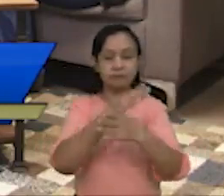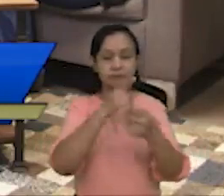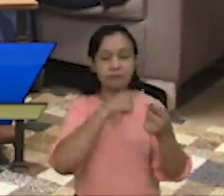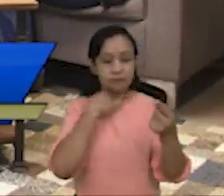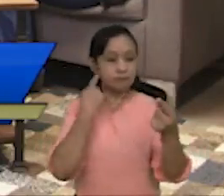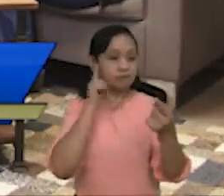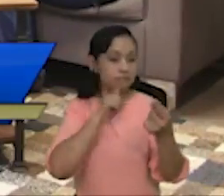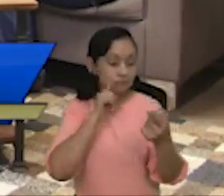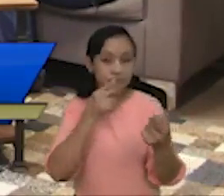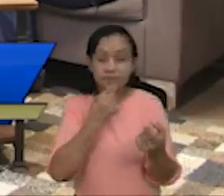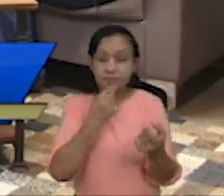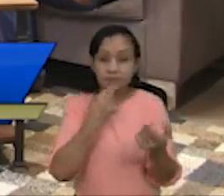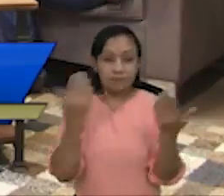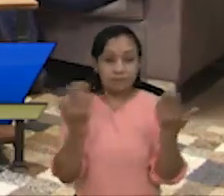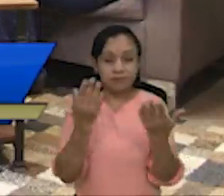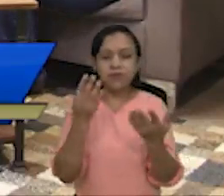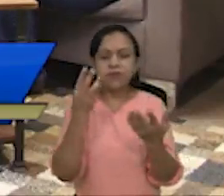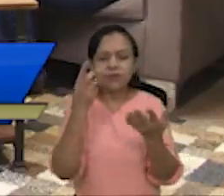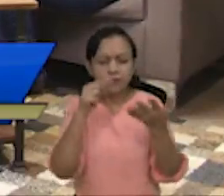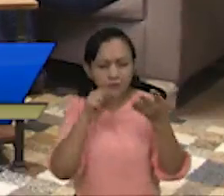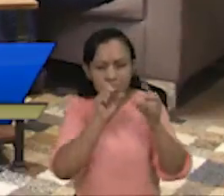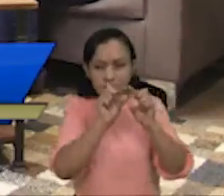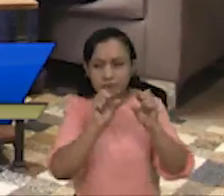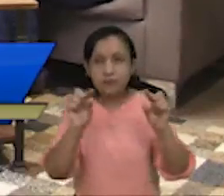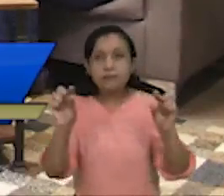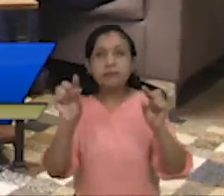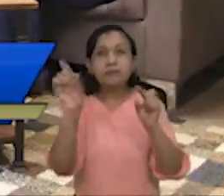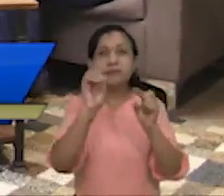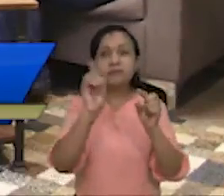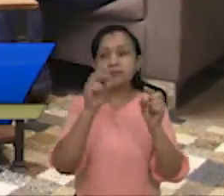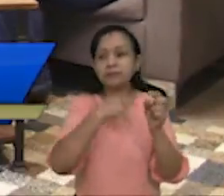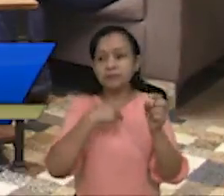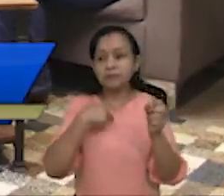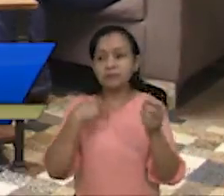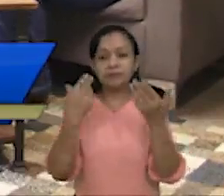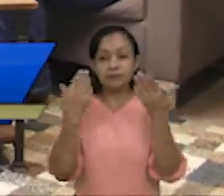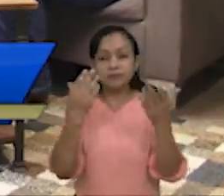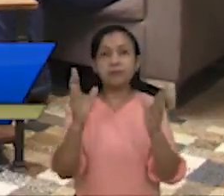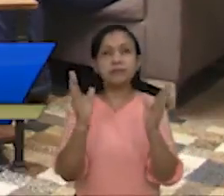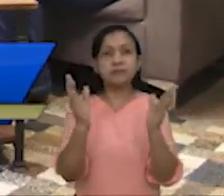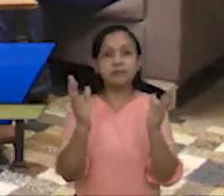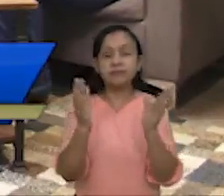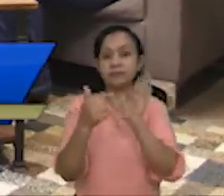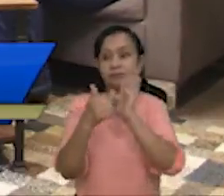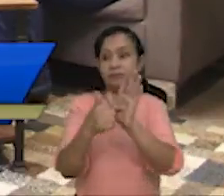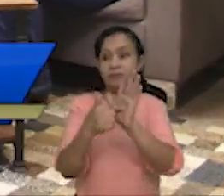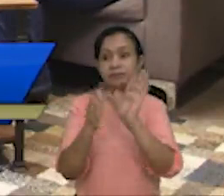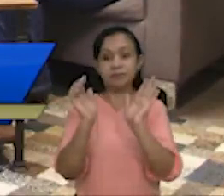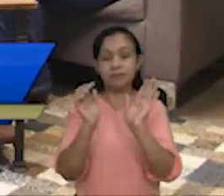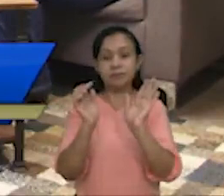que uno no revisa la fecha de publicación, uno no revisa de dónde viene. Con solo que, mira, por ejemplo, cuando